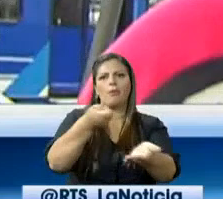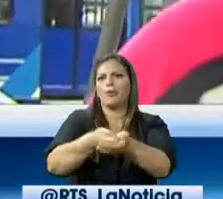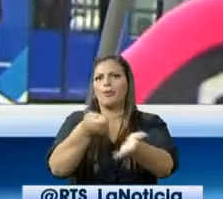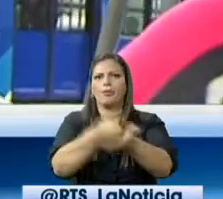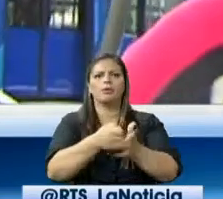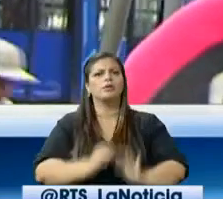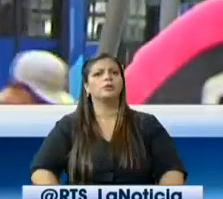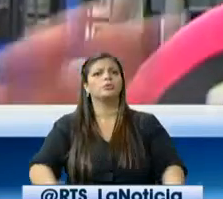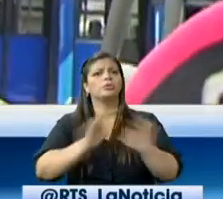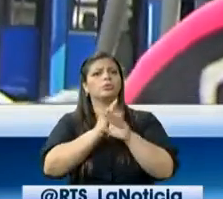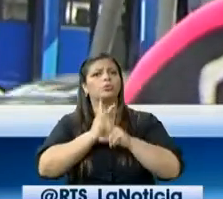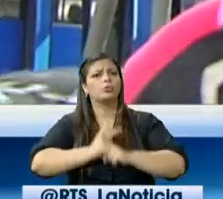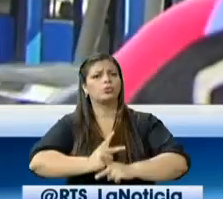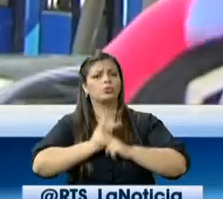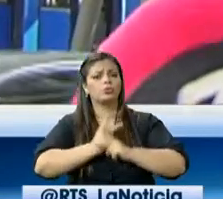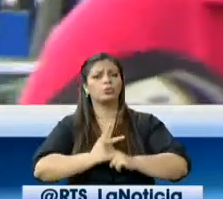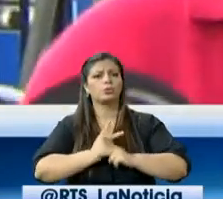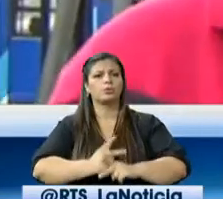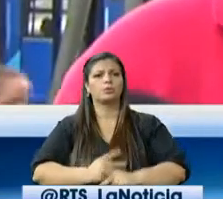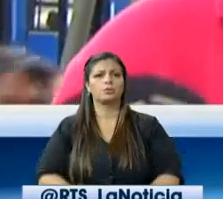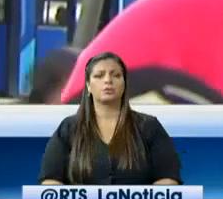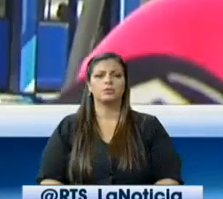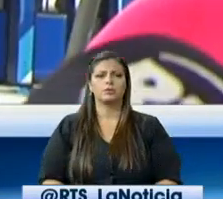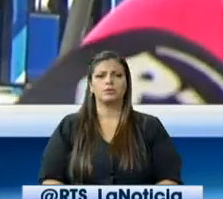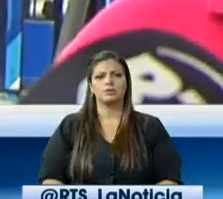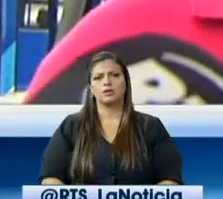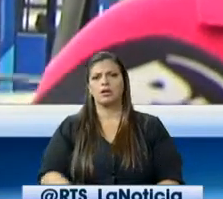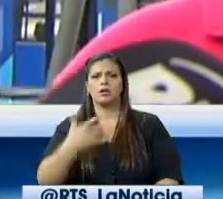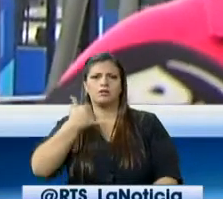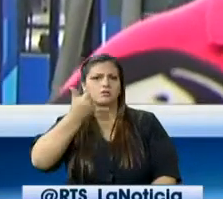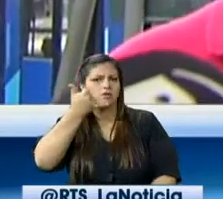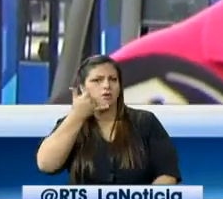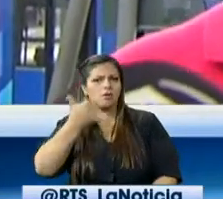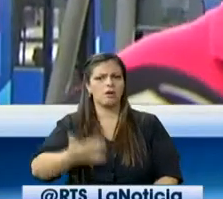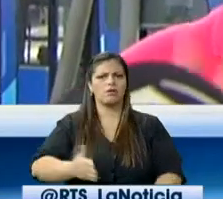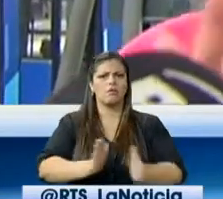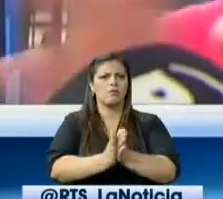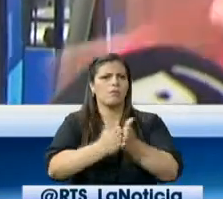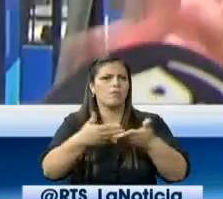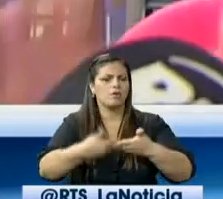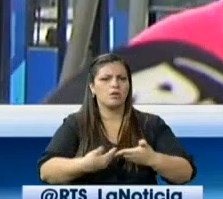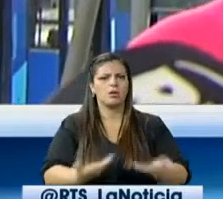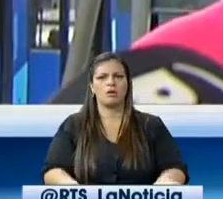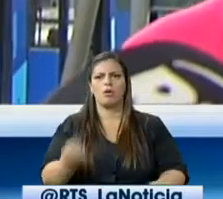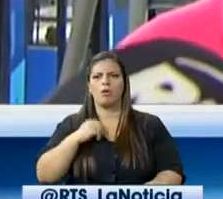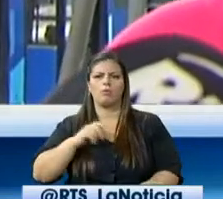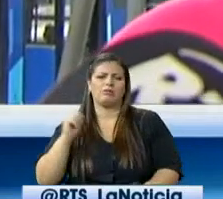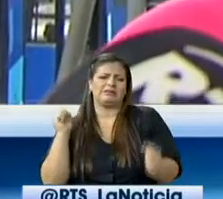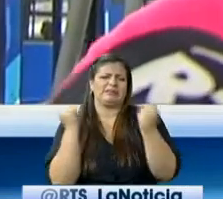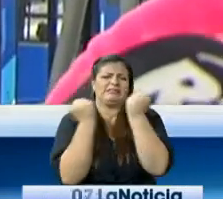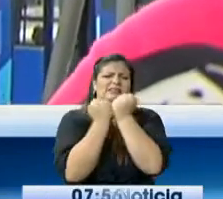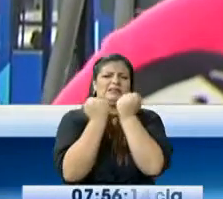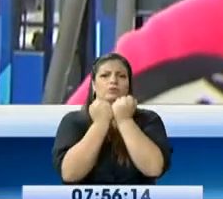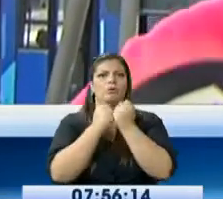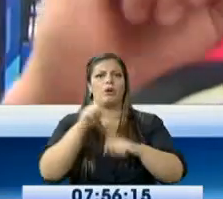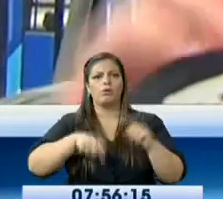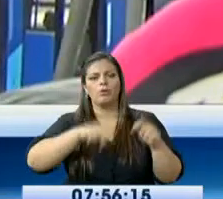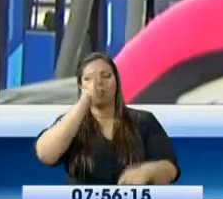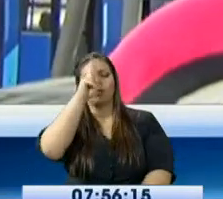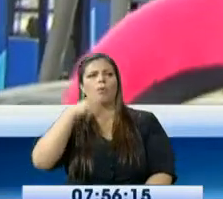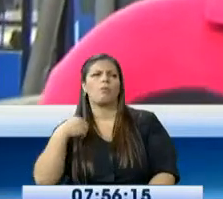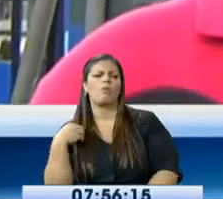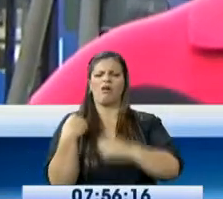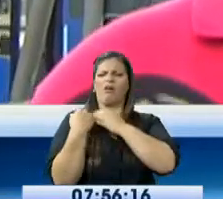precaución, pues, precaución de todo, las cosas de los celulares, lo que es la billetera, no tratar de rozarte con las personas, porque hay incautos que ahí vienen